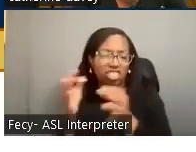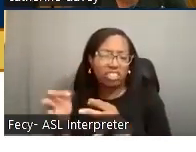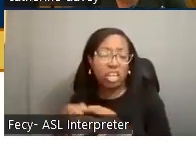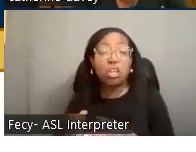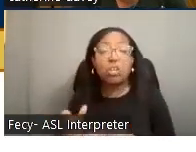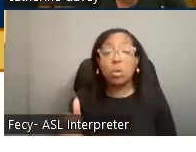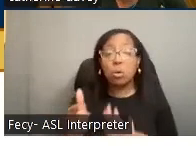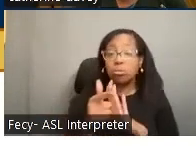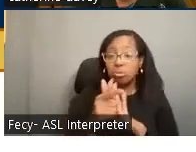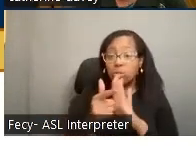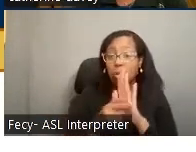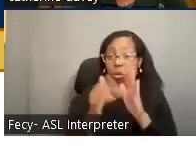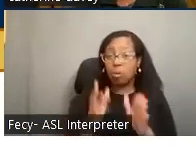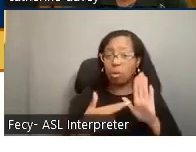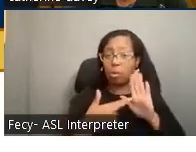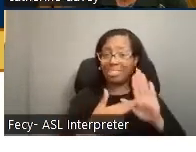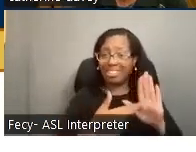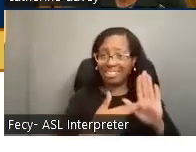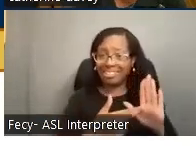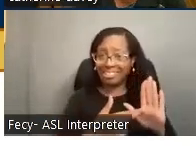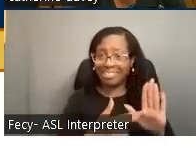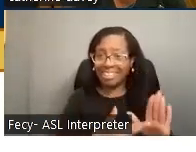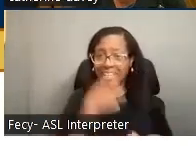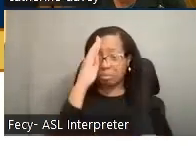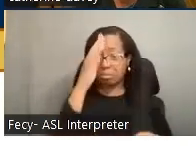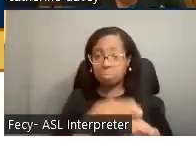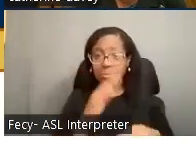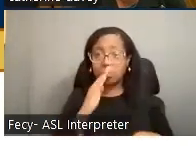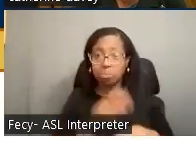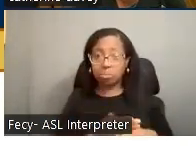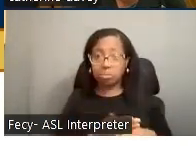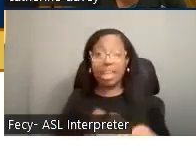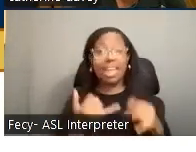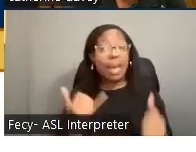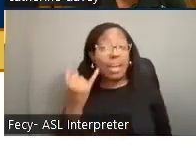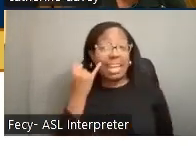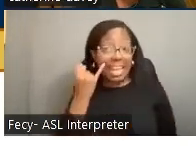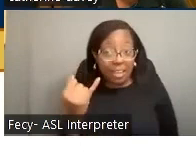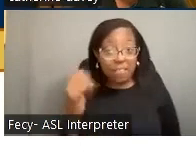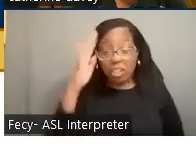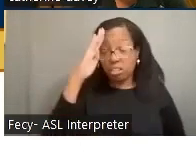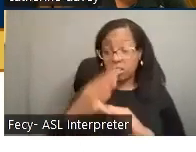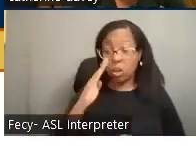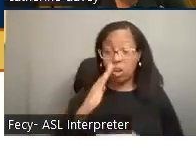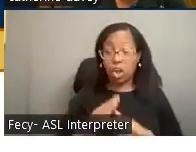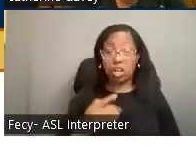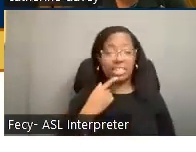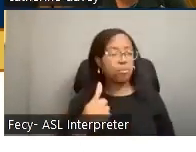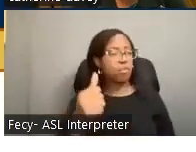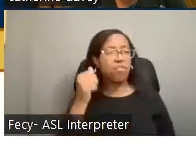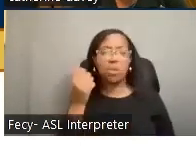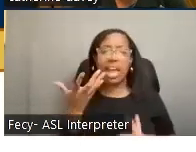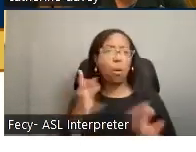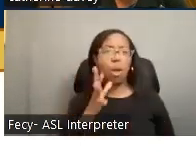continúan tratando de tomar las decisiones para sus niños. Si May dice, yo no quiero que mi mamá me ayude, ellos